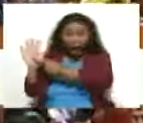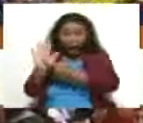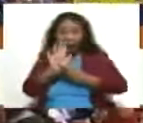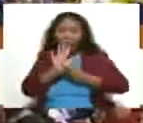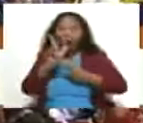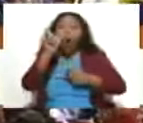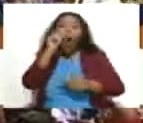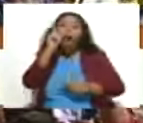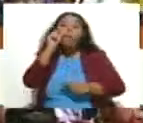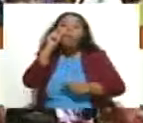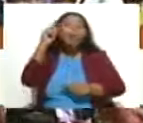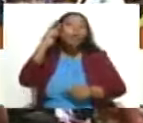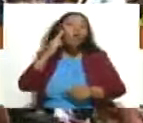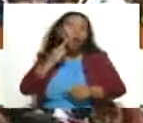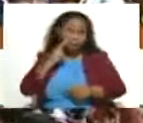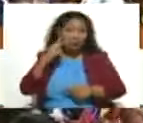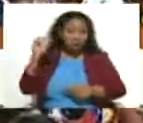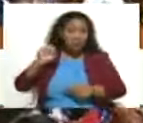bolivariano?